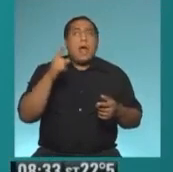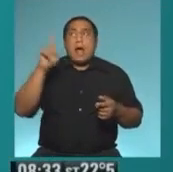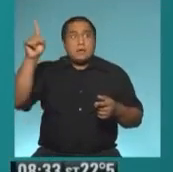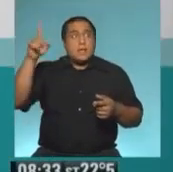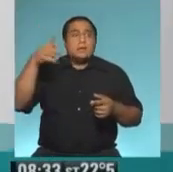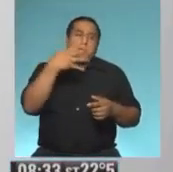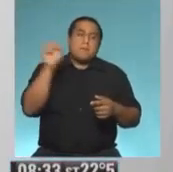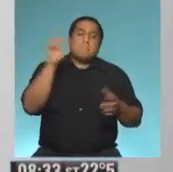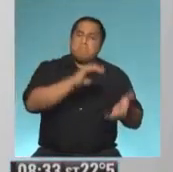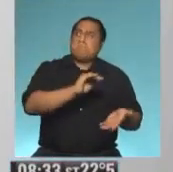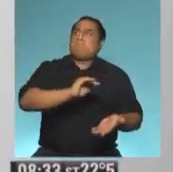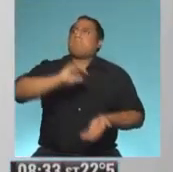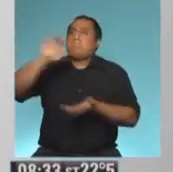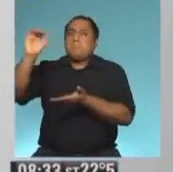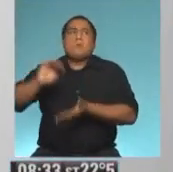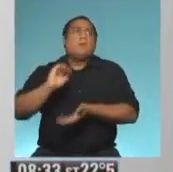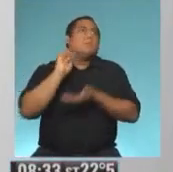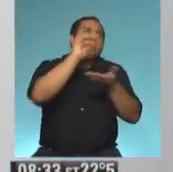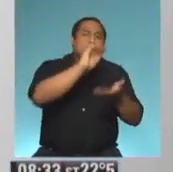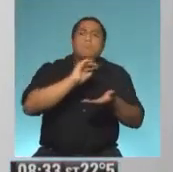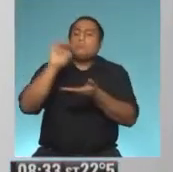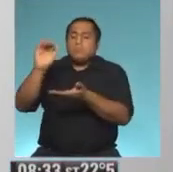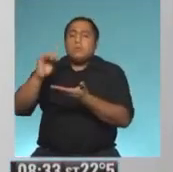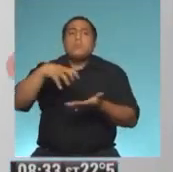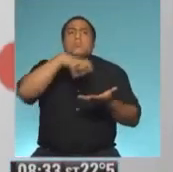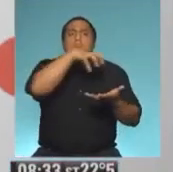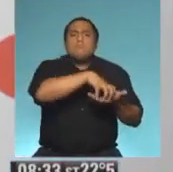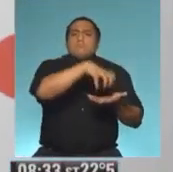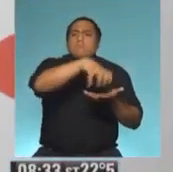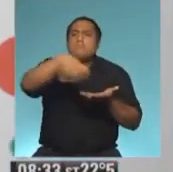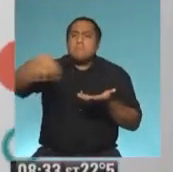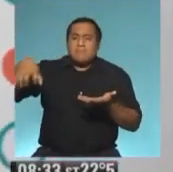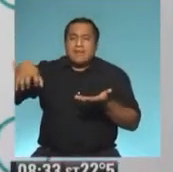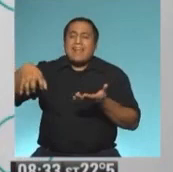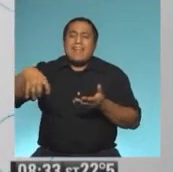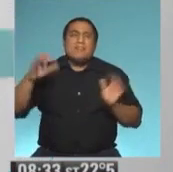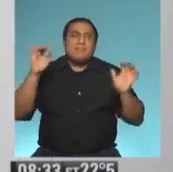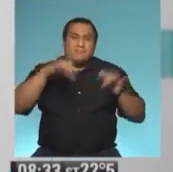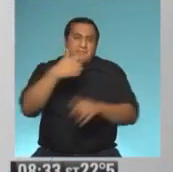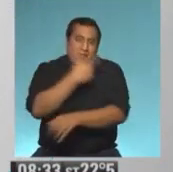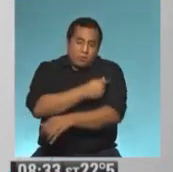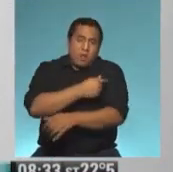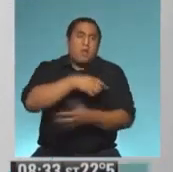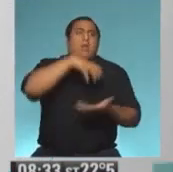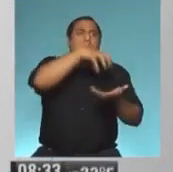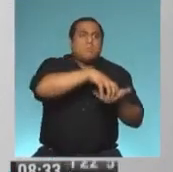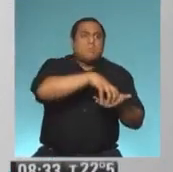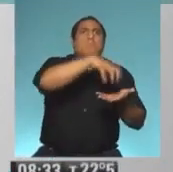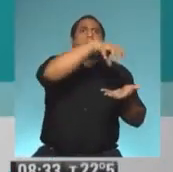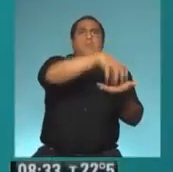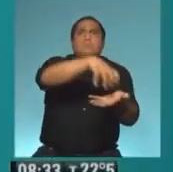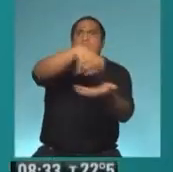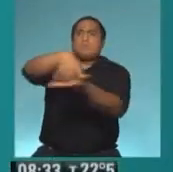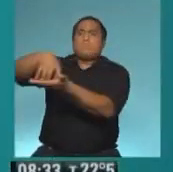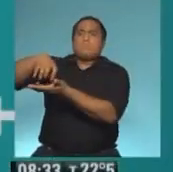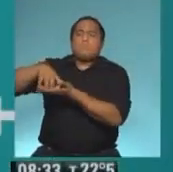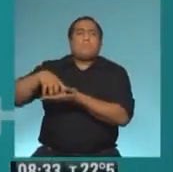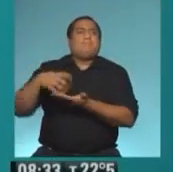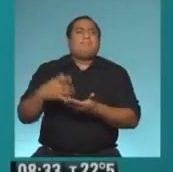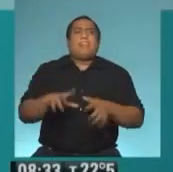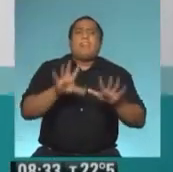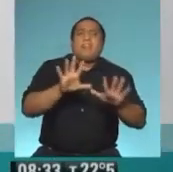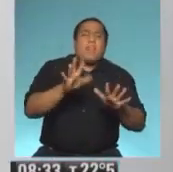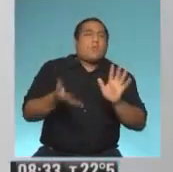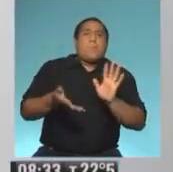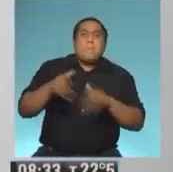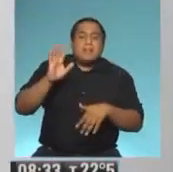campaña con los vacunatorios con muchos puestos, ¿no? Es decir, quizás 10 o más